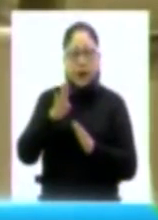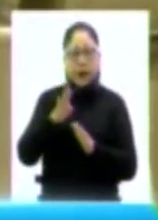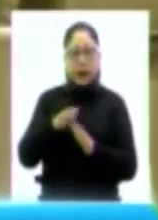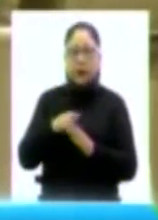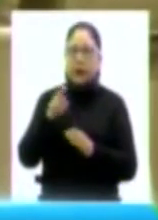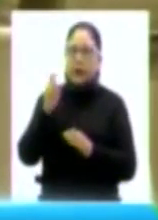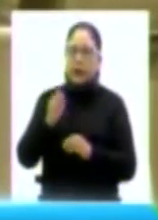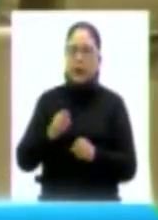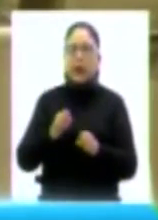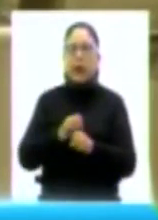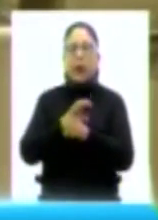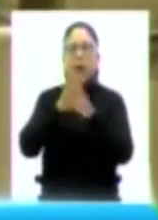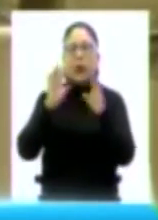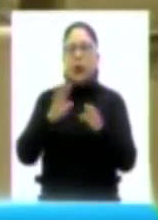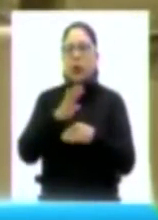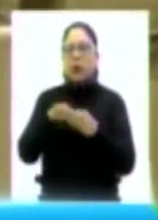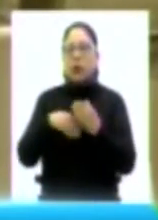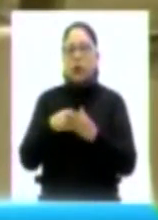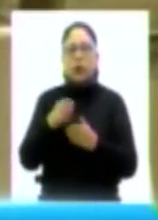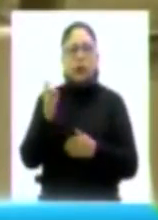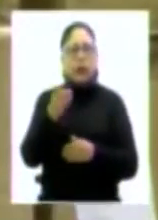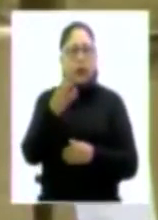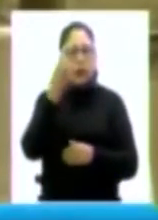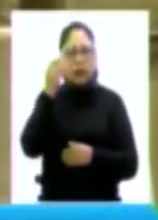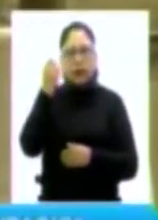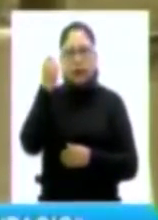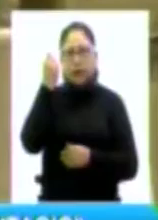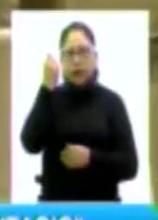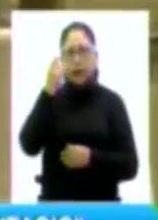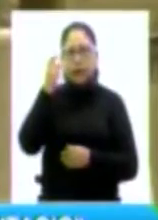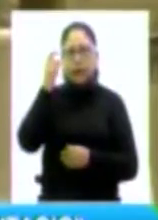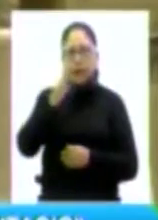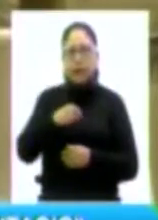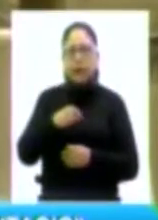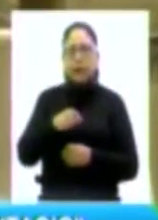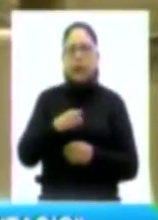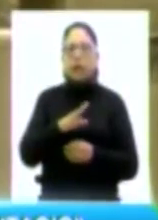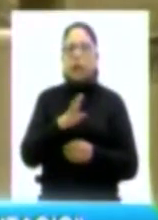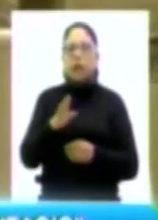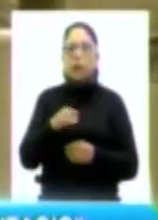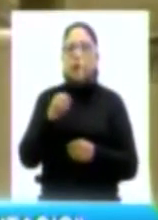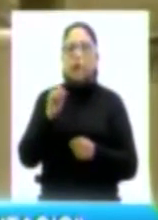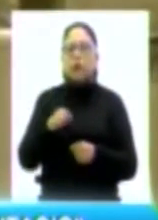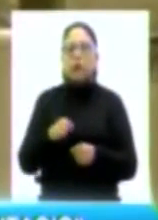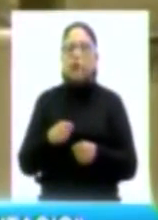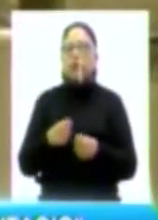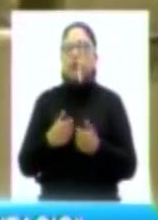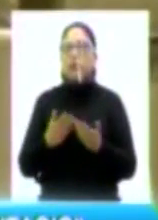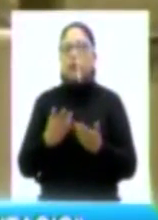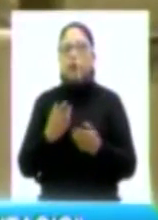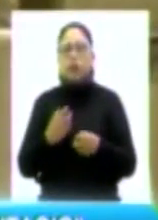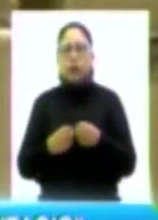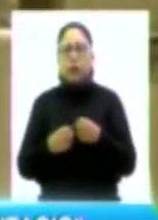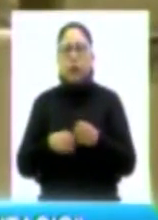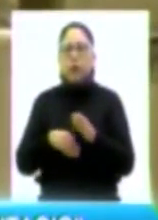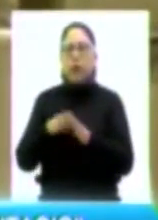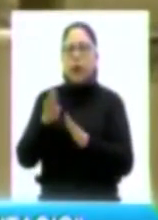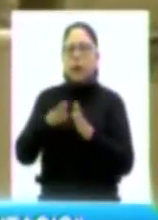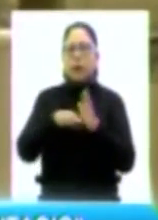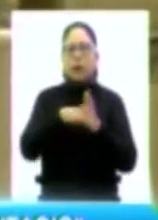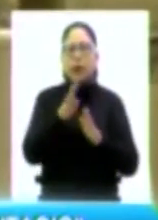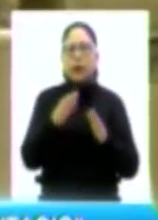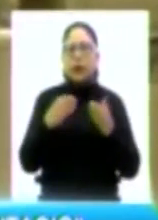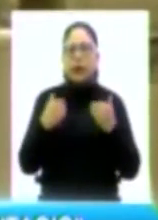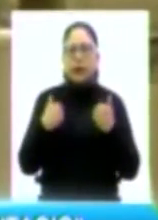debe quedar claro a todos que las estadísticas de casos que vamos a encontrar seguramente van a ser pues mayores. Y